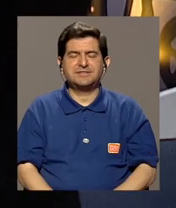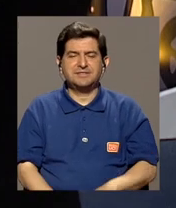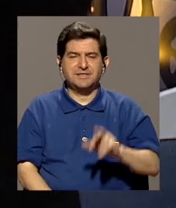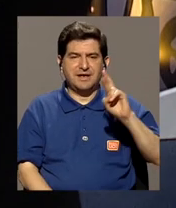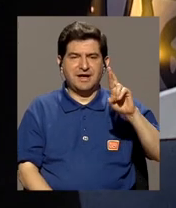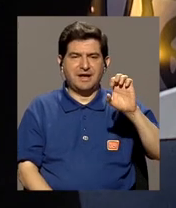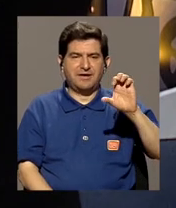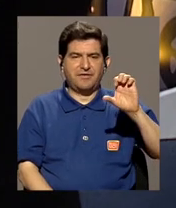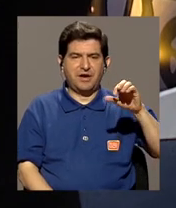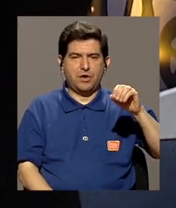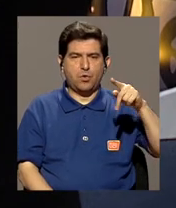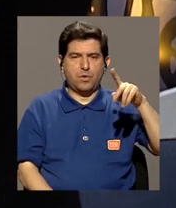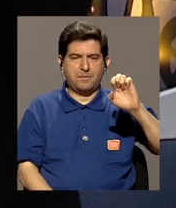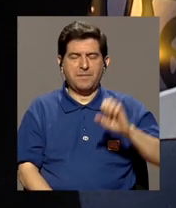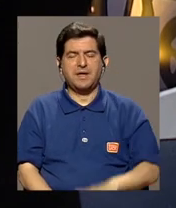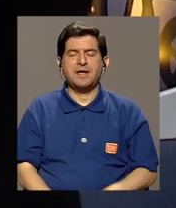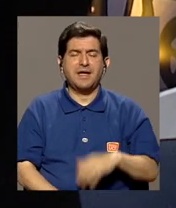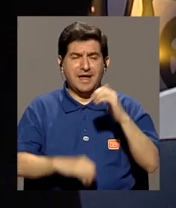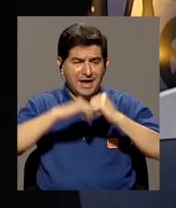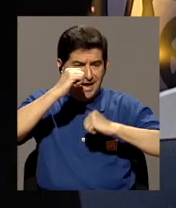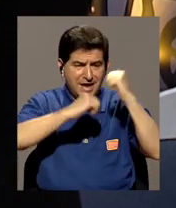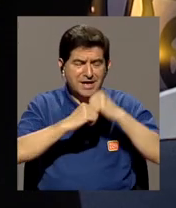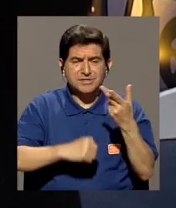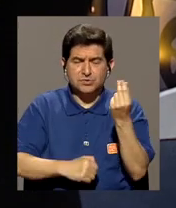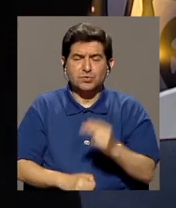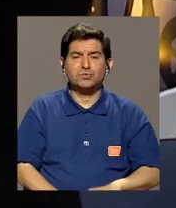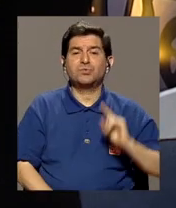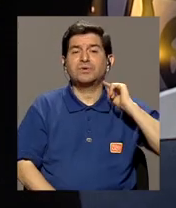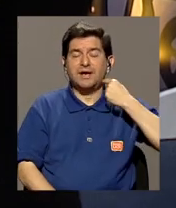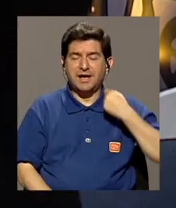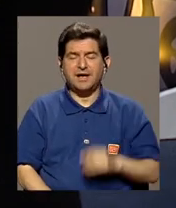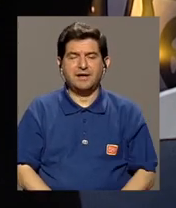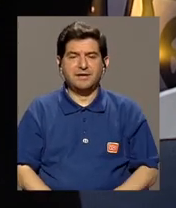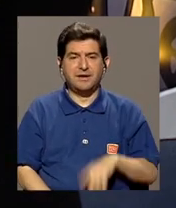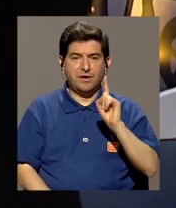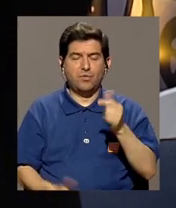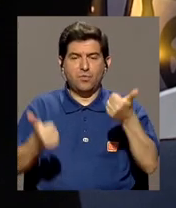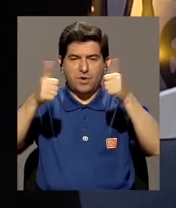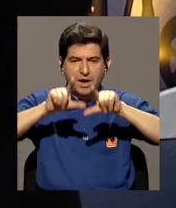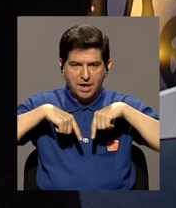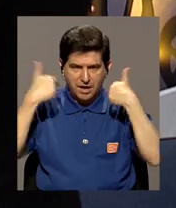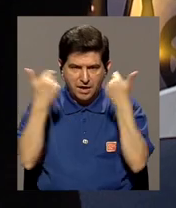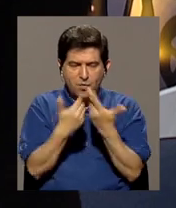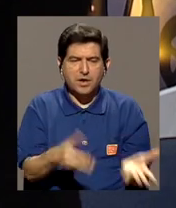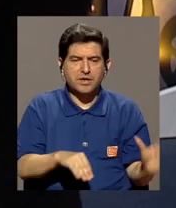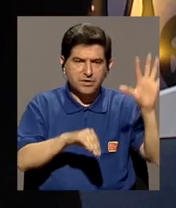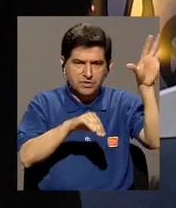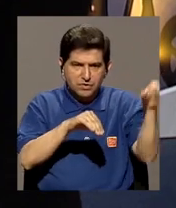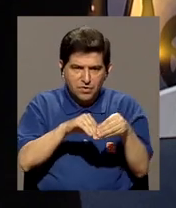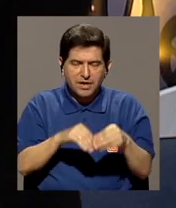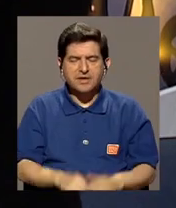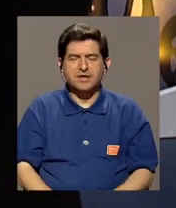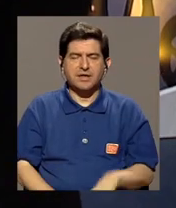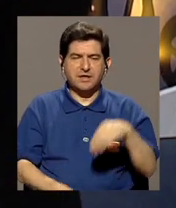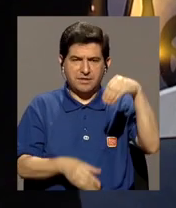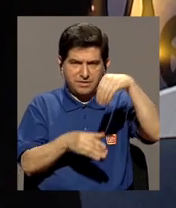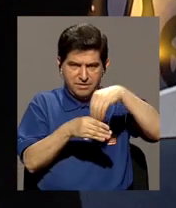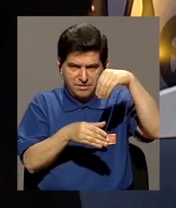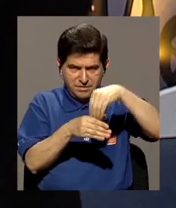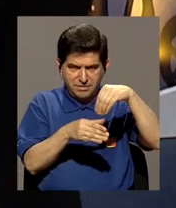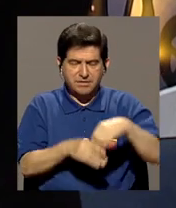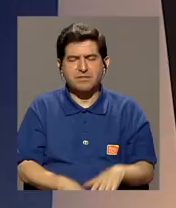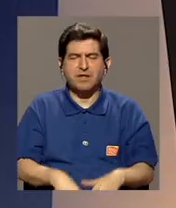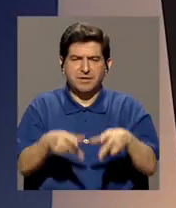recoge tiene una estructura de costos cara y hay una convención colectiva que lo hace digamos le incorpora un costo operativo y